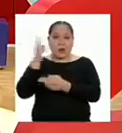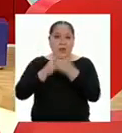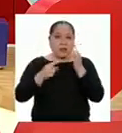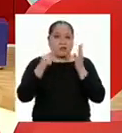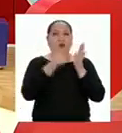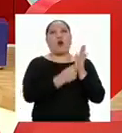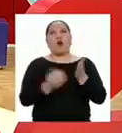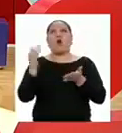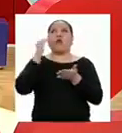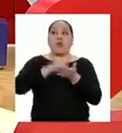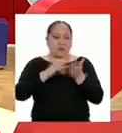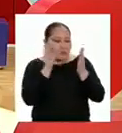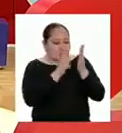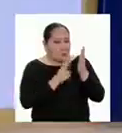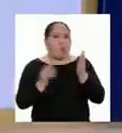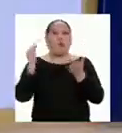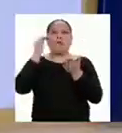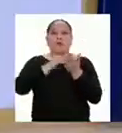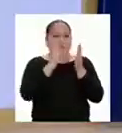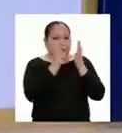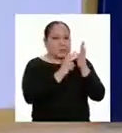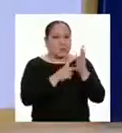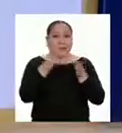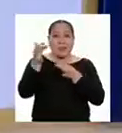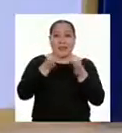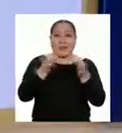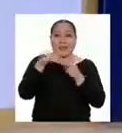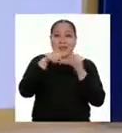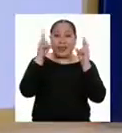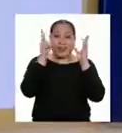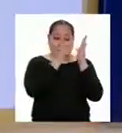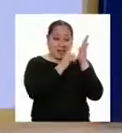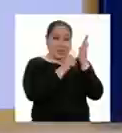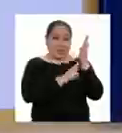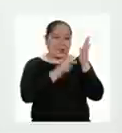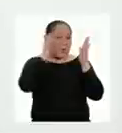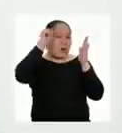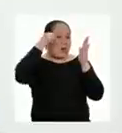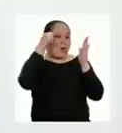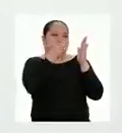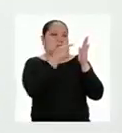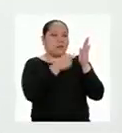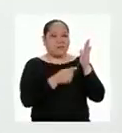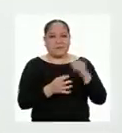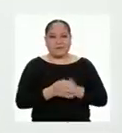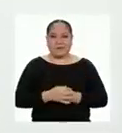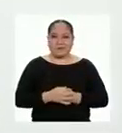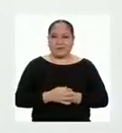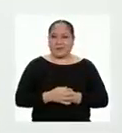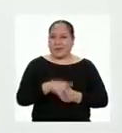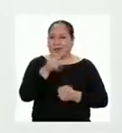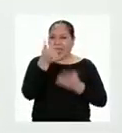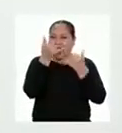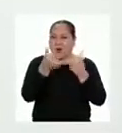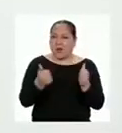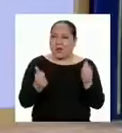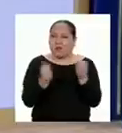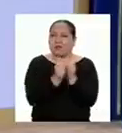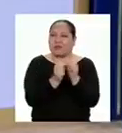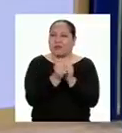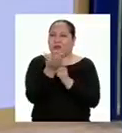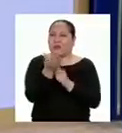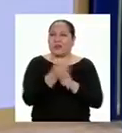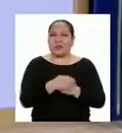ellos cada vez que lo necesitamos, para explicar el texto o para recordar de qué trataba. ¿Y qué se va a quedar contigo esta vez,